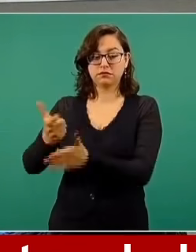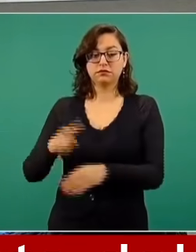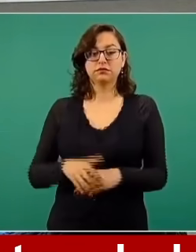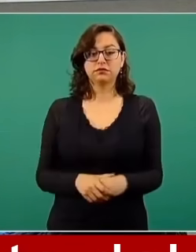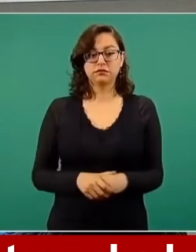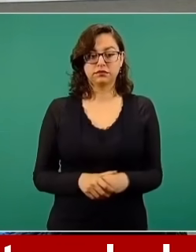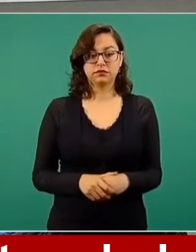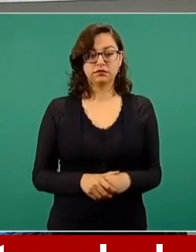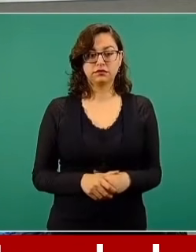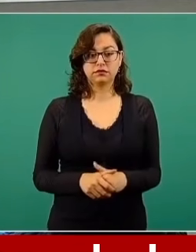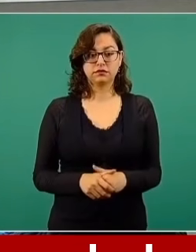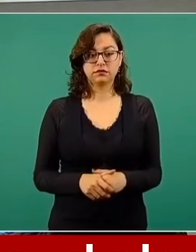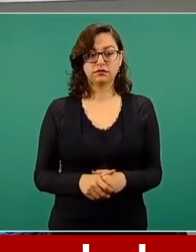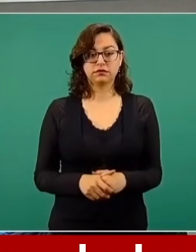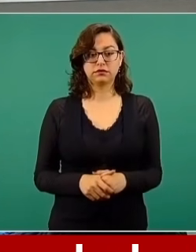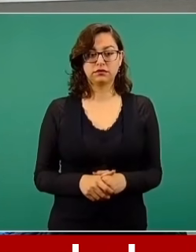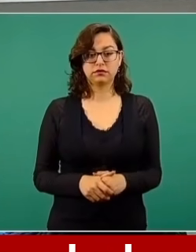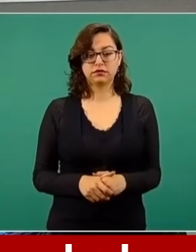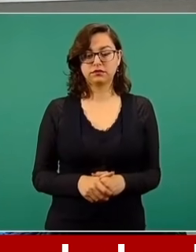Financiados.